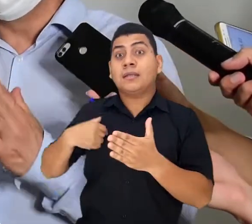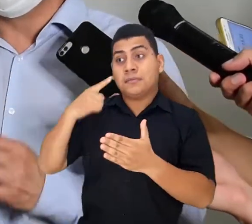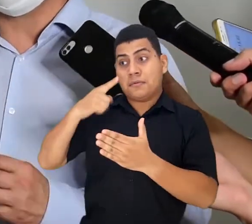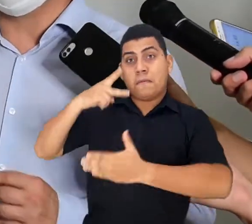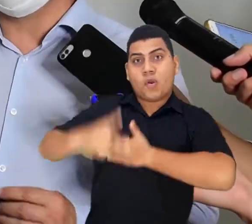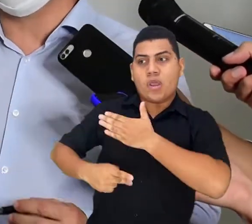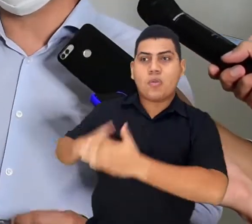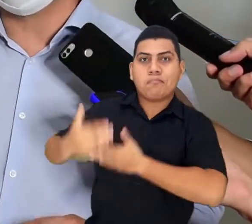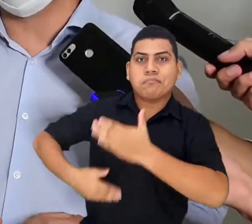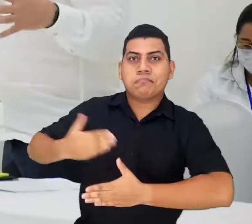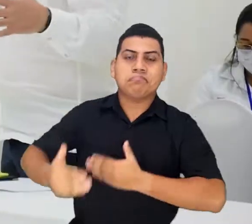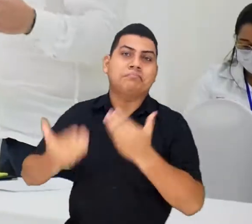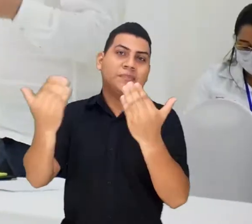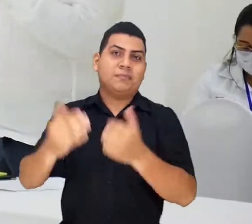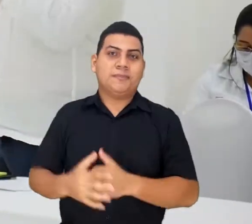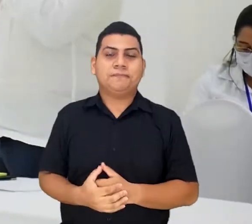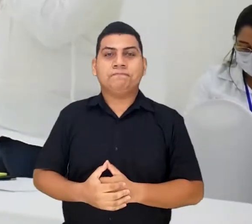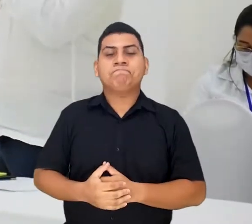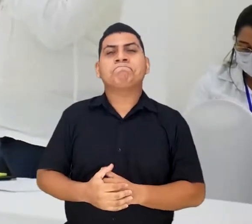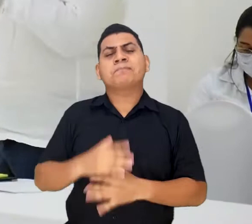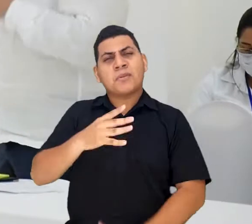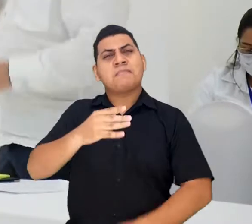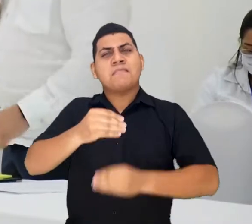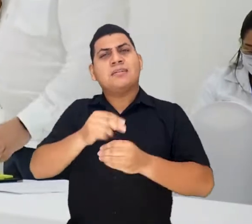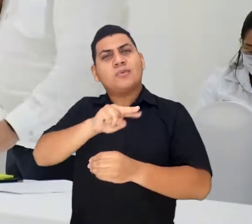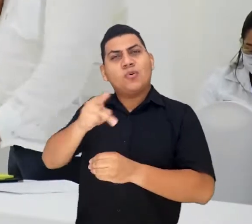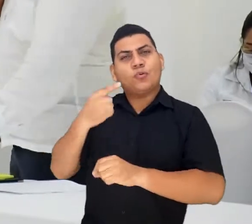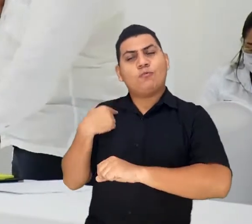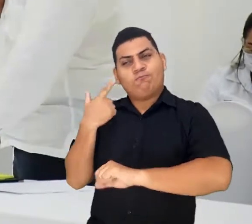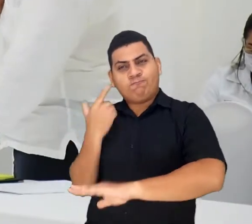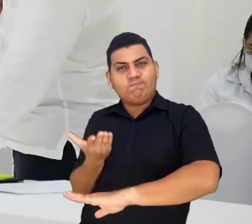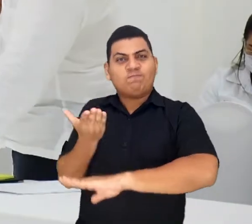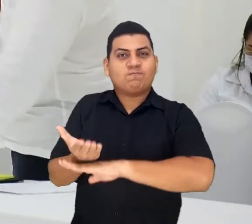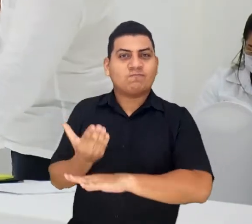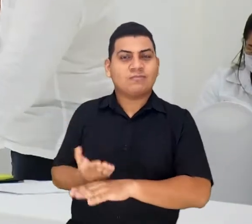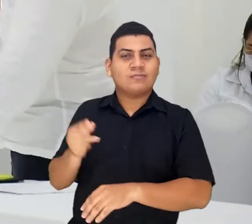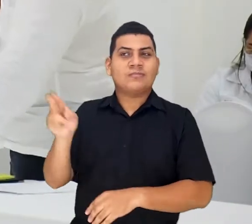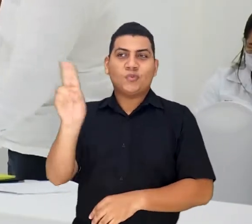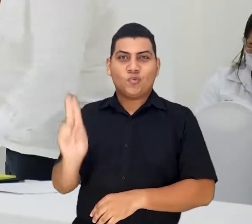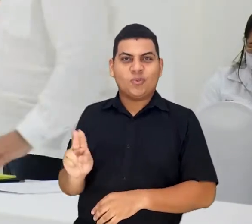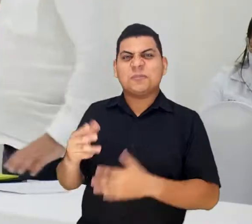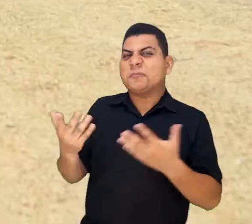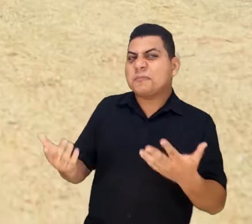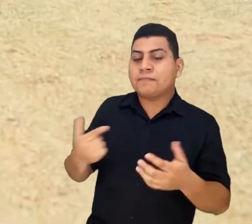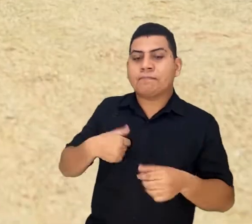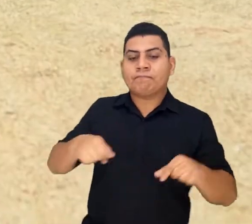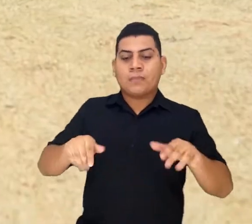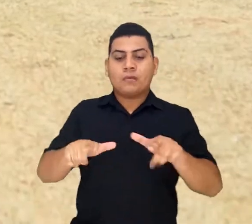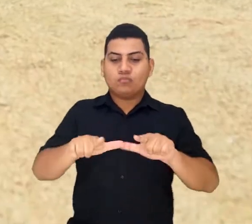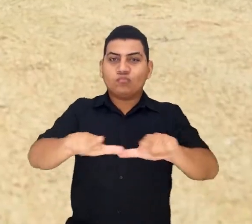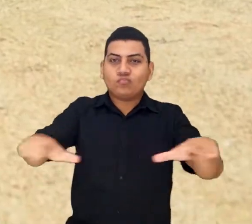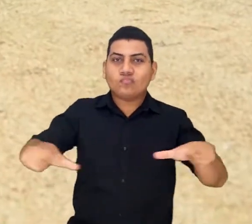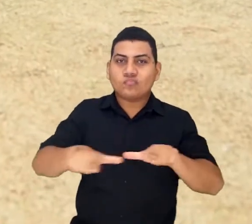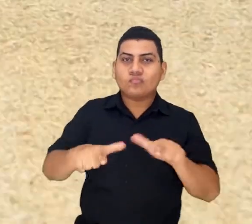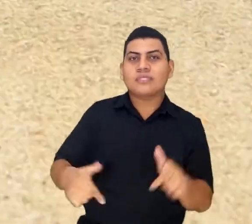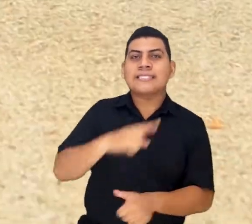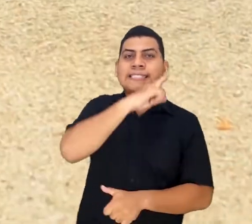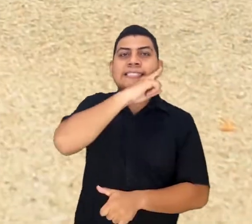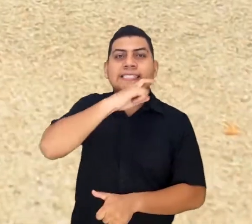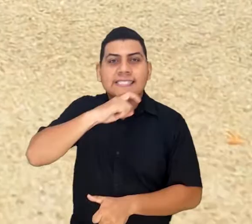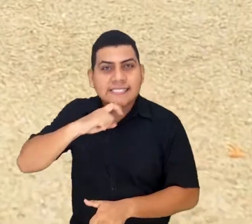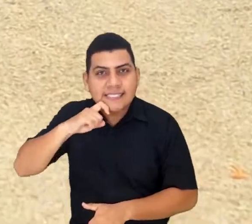tiene y que viene avanzando. Otra de las apuestas del gobierno de Sucre diferente es el establecimiento de un centro de